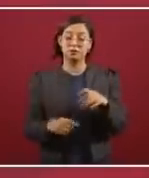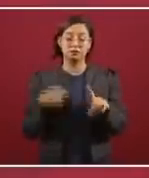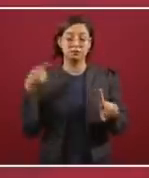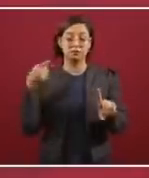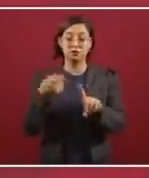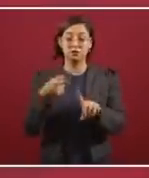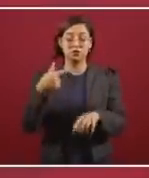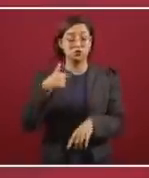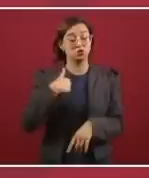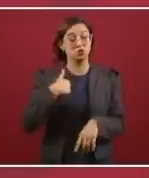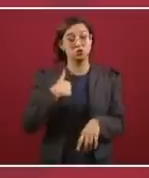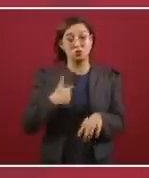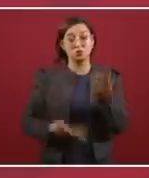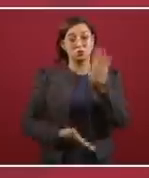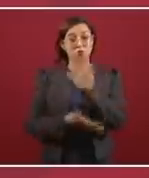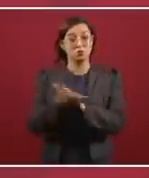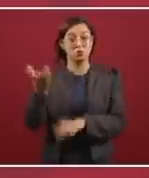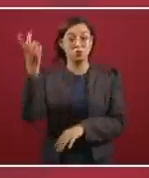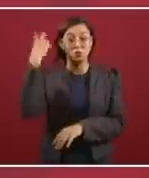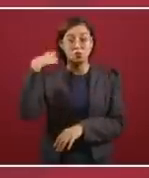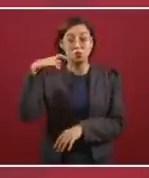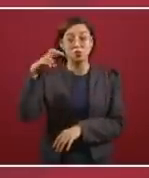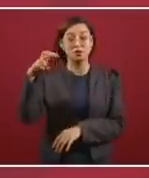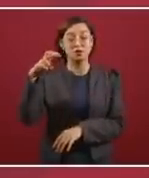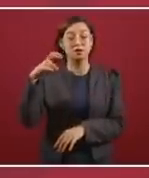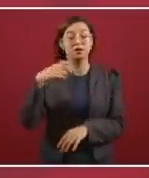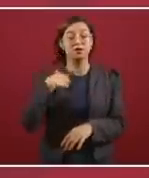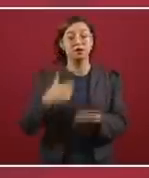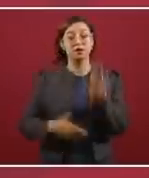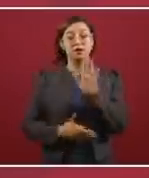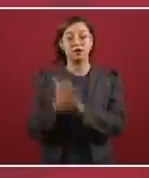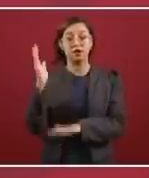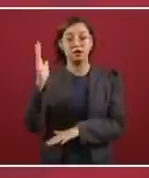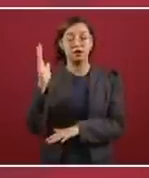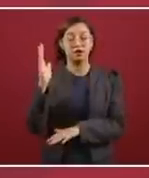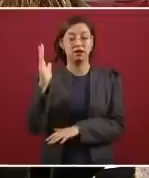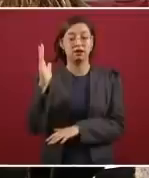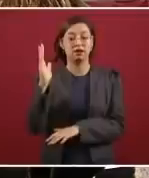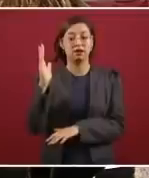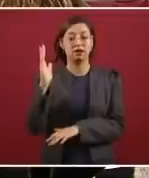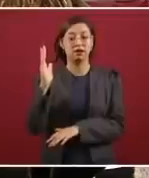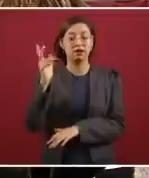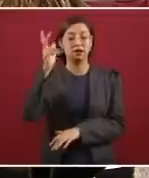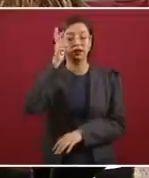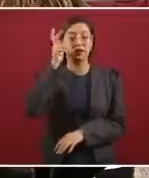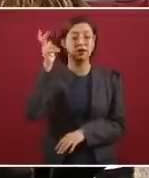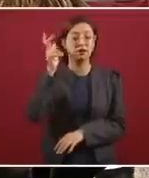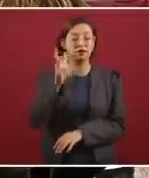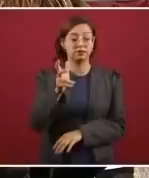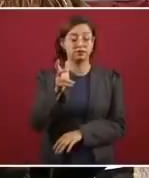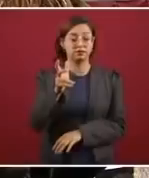que salir de gira, vamos a Hidalgo.